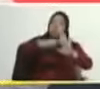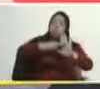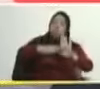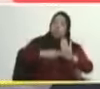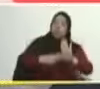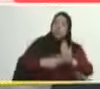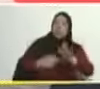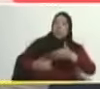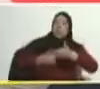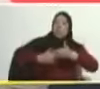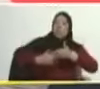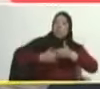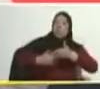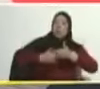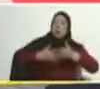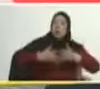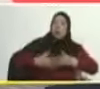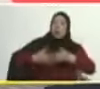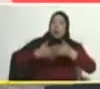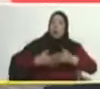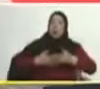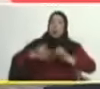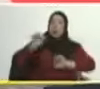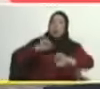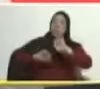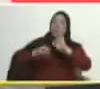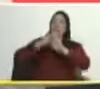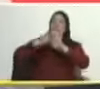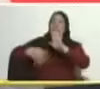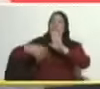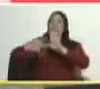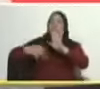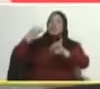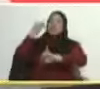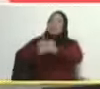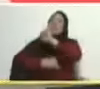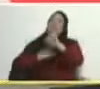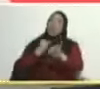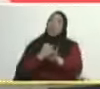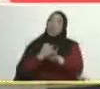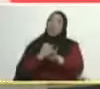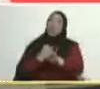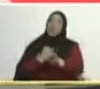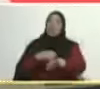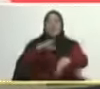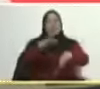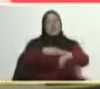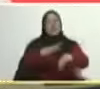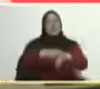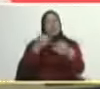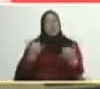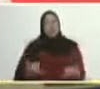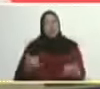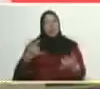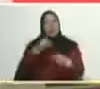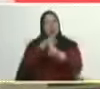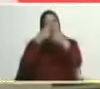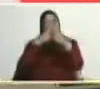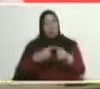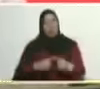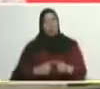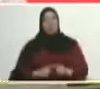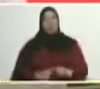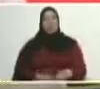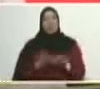unilaterales por los Estados Unidos, violatorias del derecho internacional, y reclamamos que sean levantadas en su totalidad,